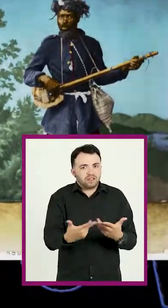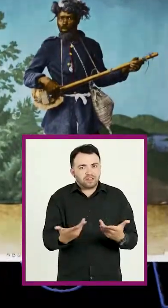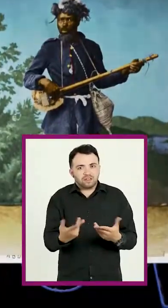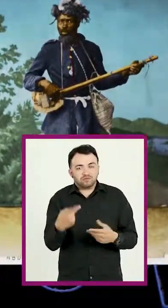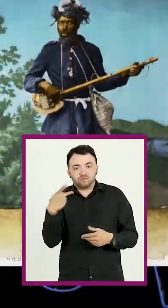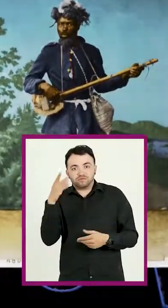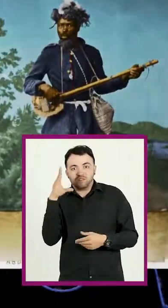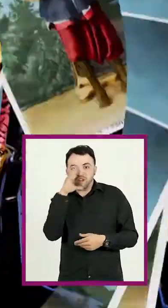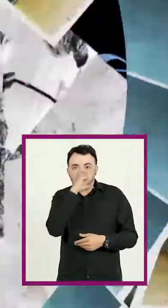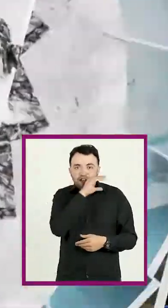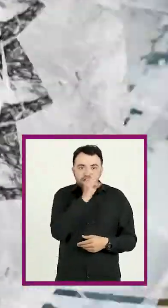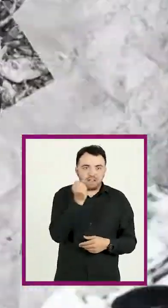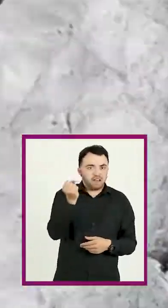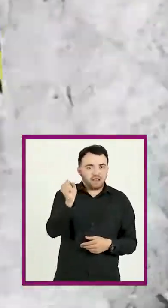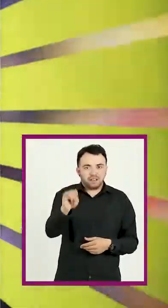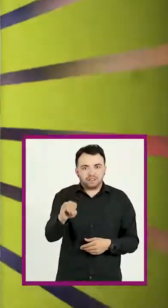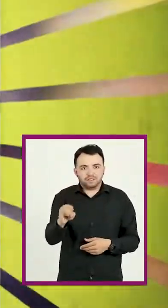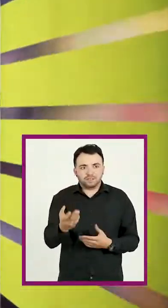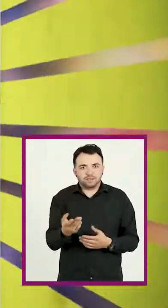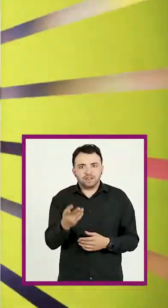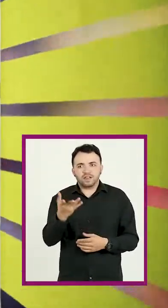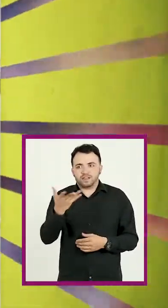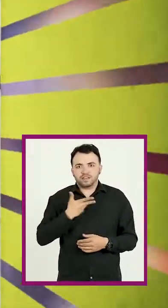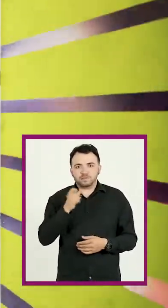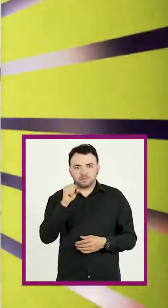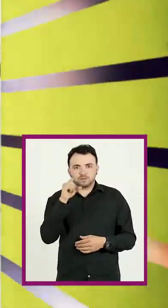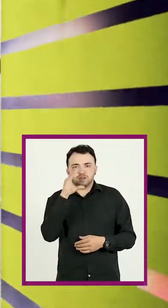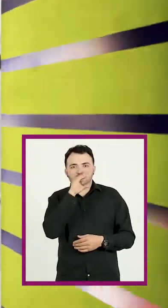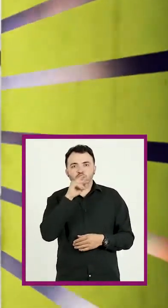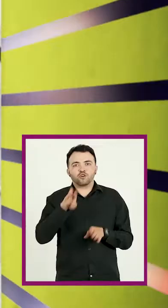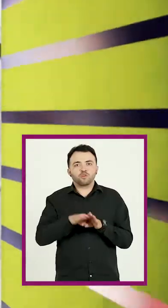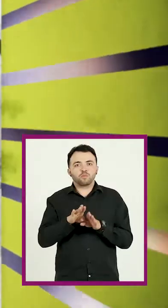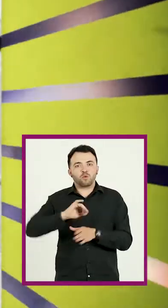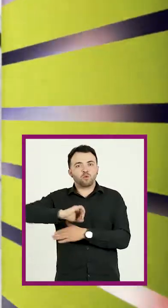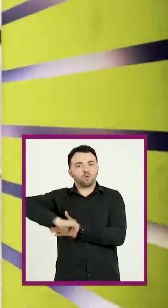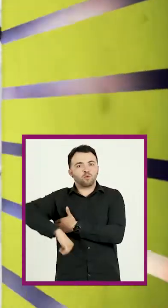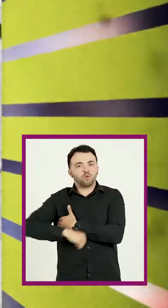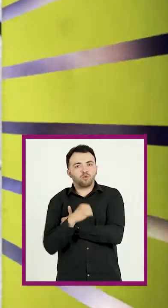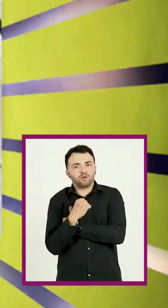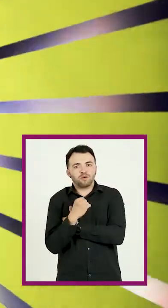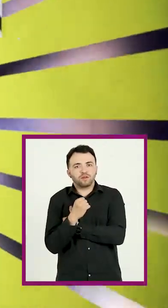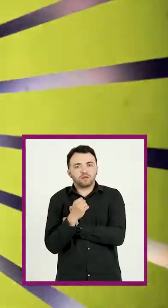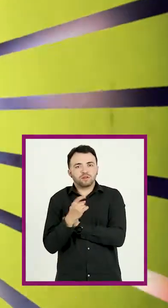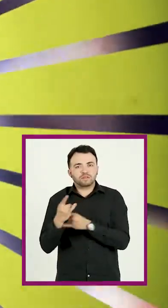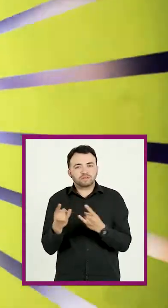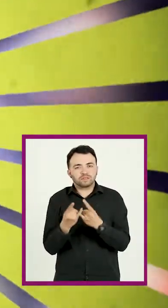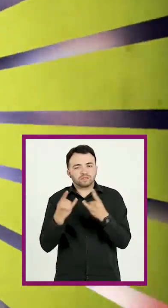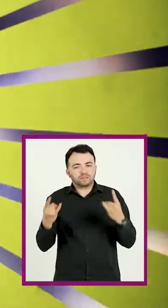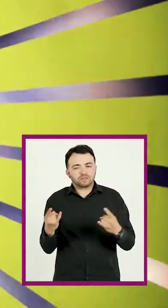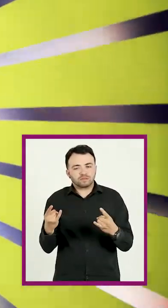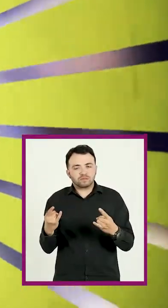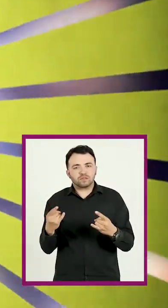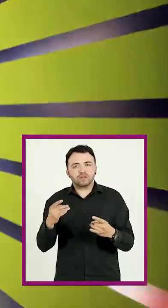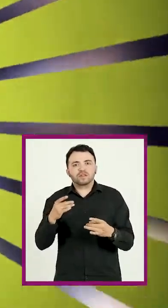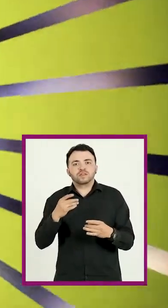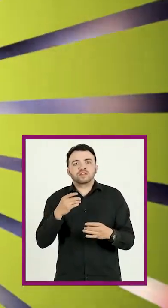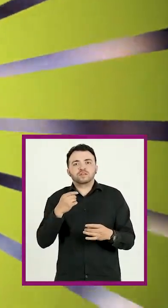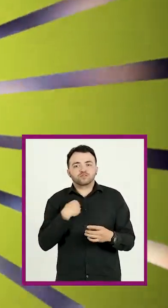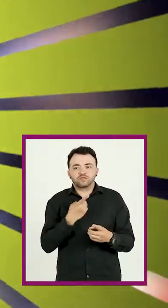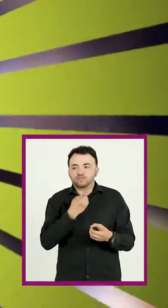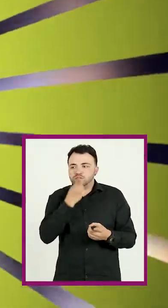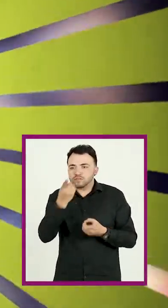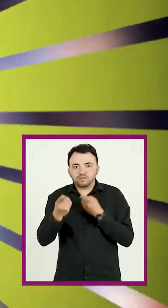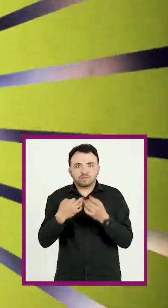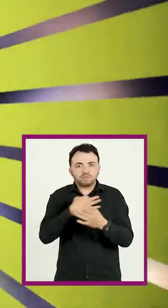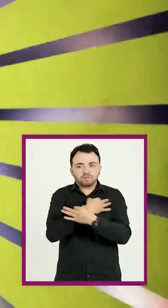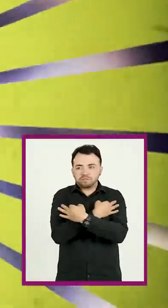los juglares africanos, es decir, aquellos que guardan y cuentan las historias y las noticias del imperio, por llamarlo así, haciendo referencia